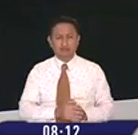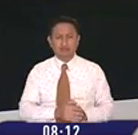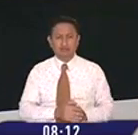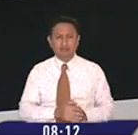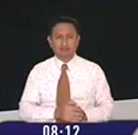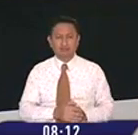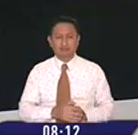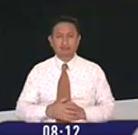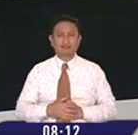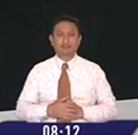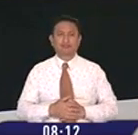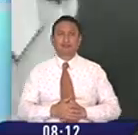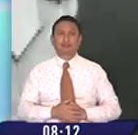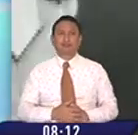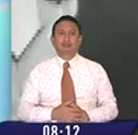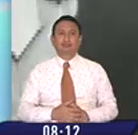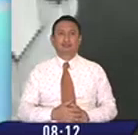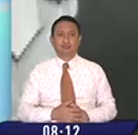delincuentes.